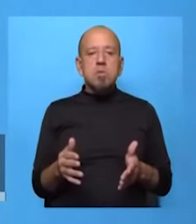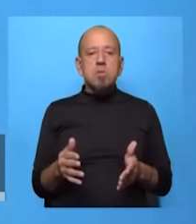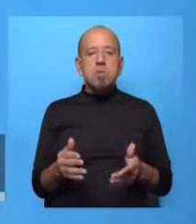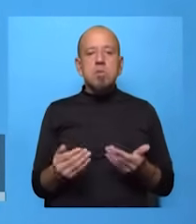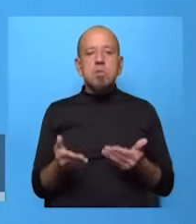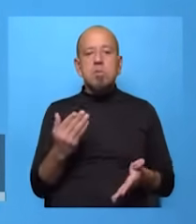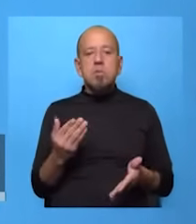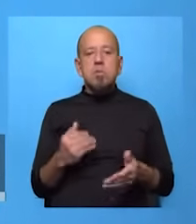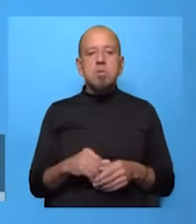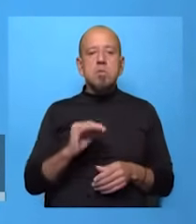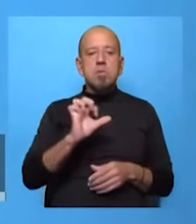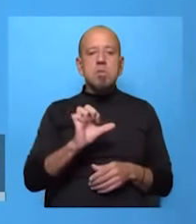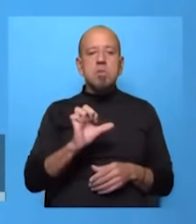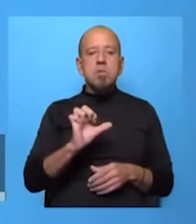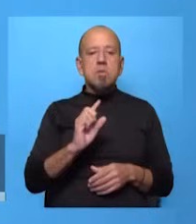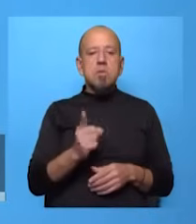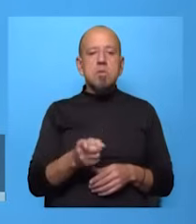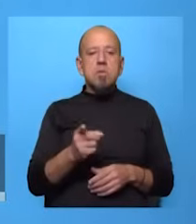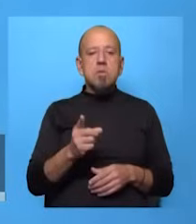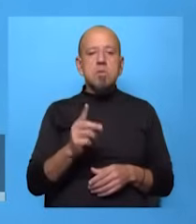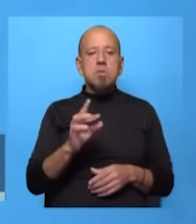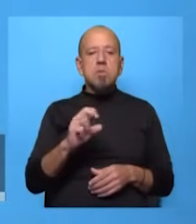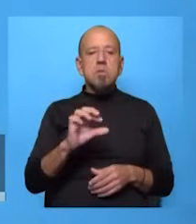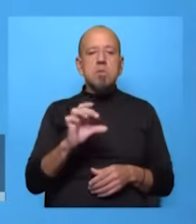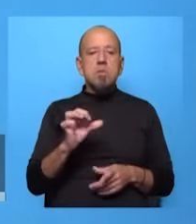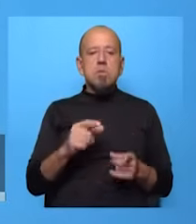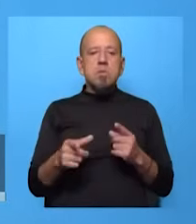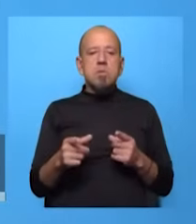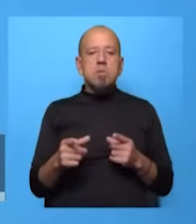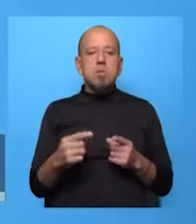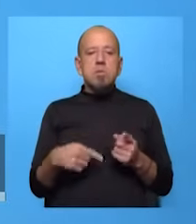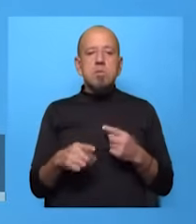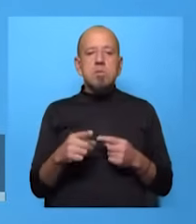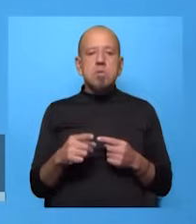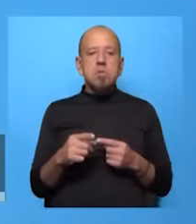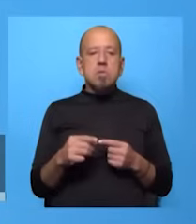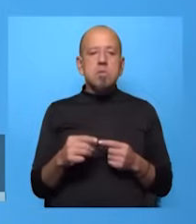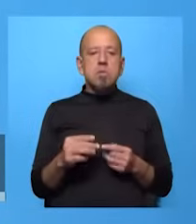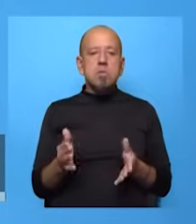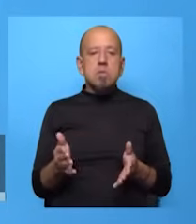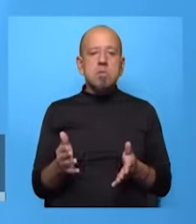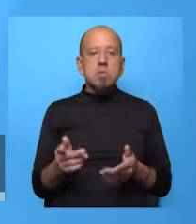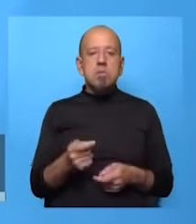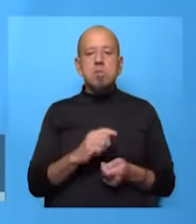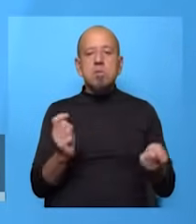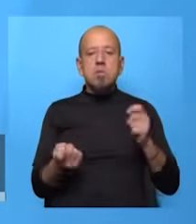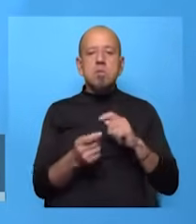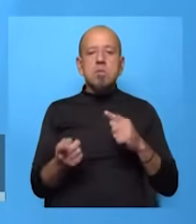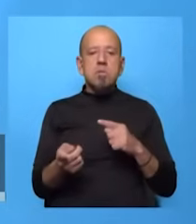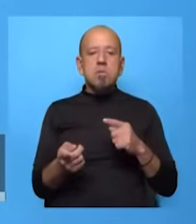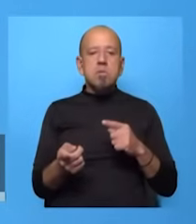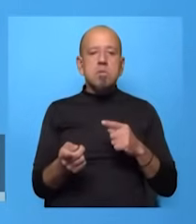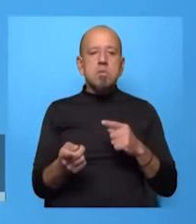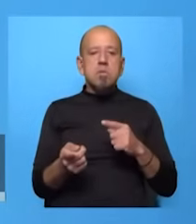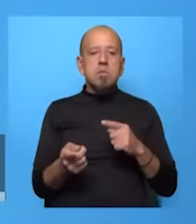el egreso y s si corres el arco es obvio porque qué es lo que pasó se modificaron las condiciones de pasaje de